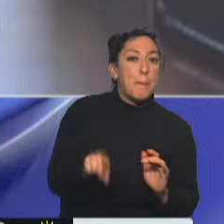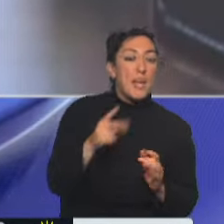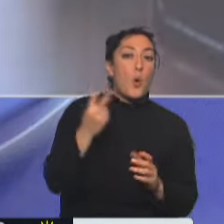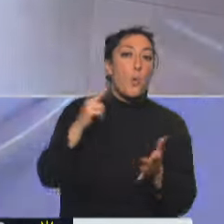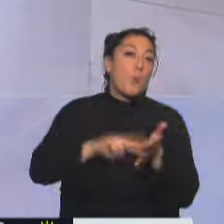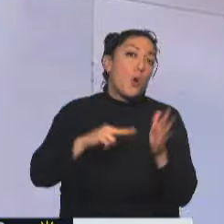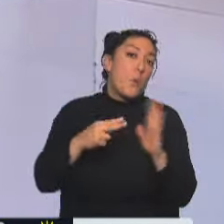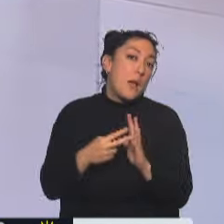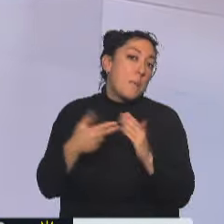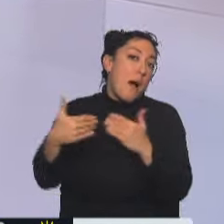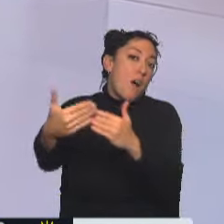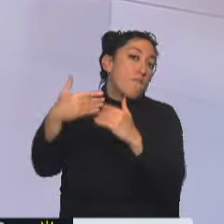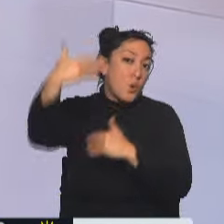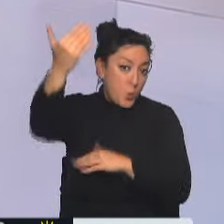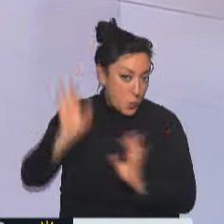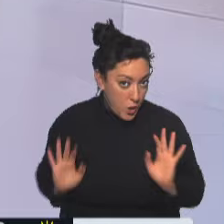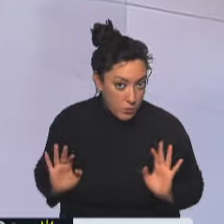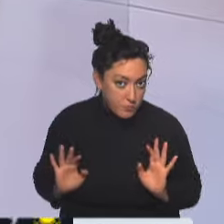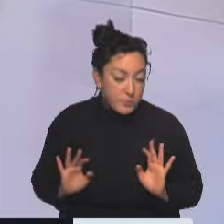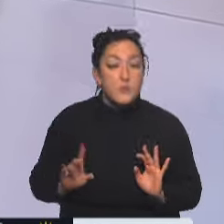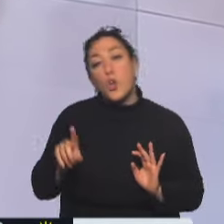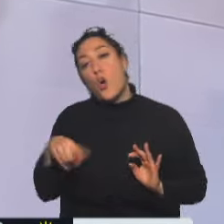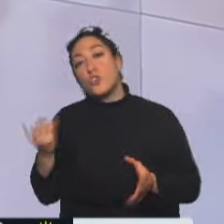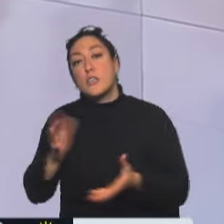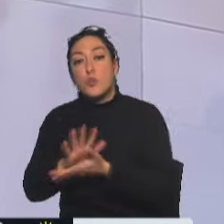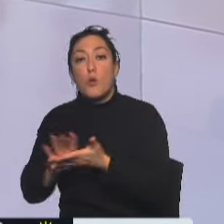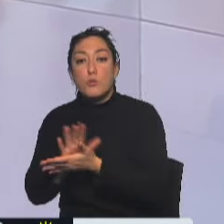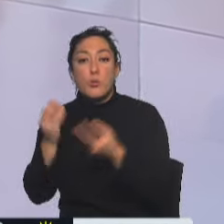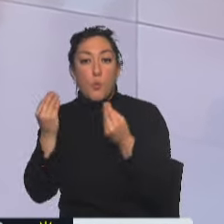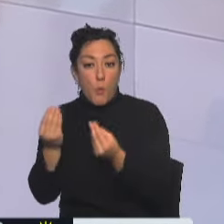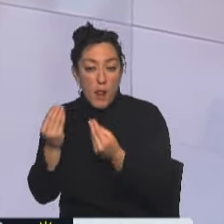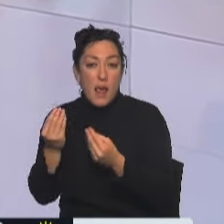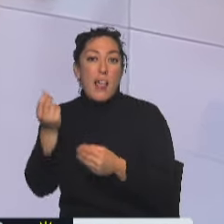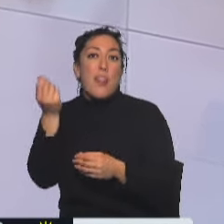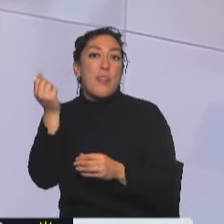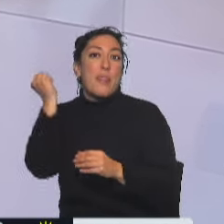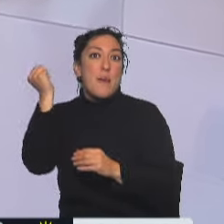problema para el futuro. La otra alternativa, ¿cuál es? Subir la tasa de devaluación